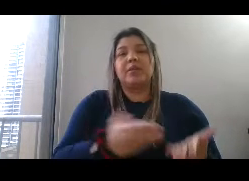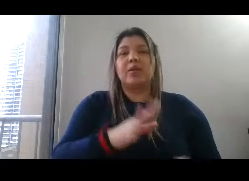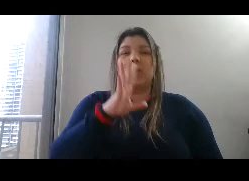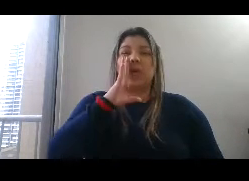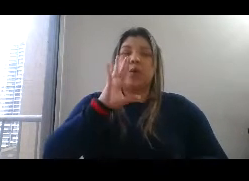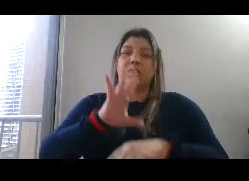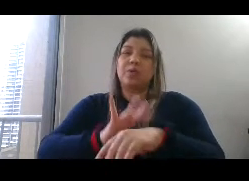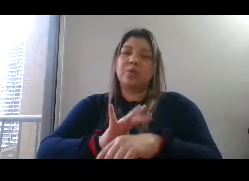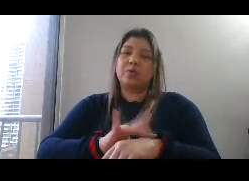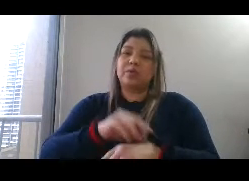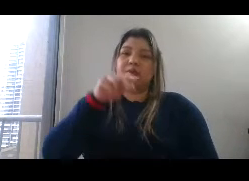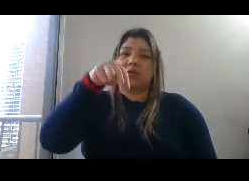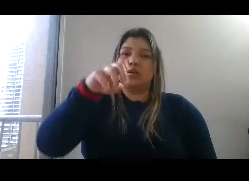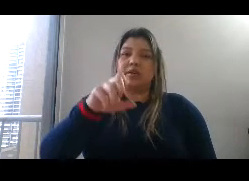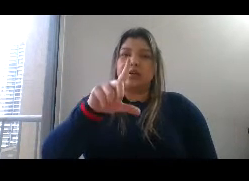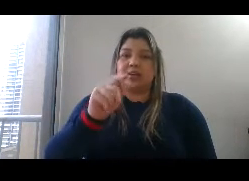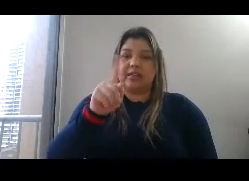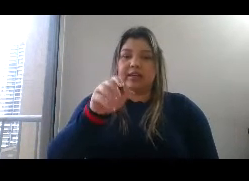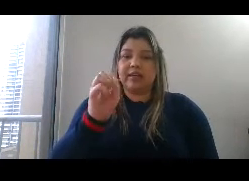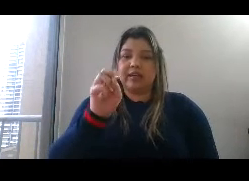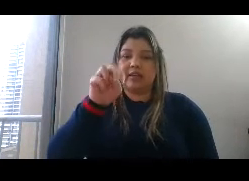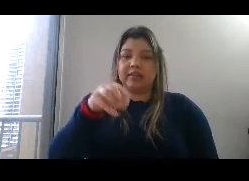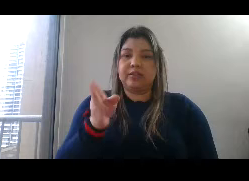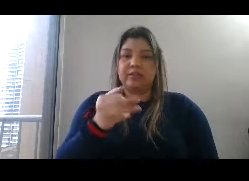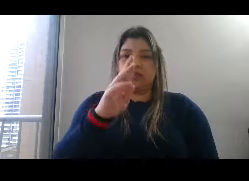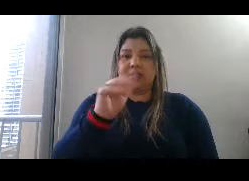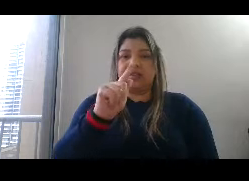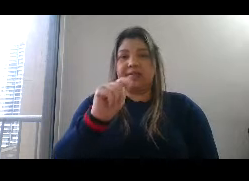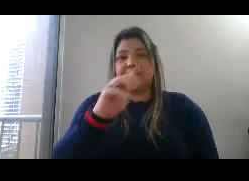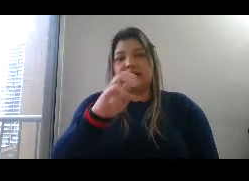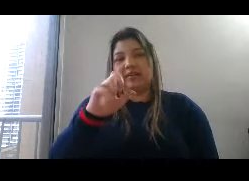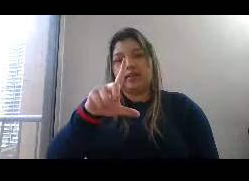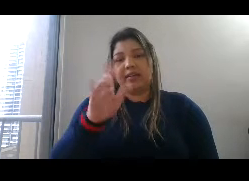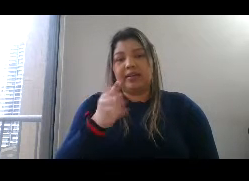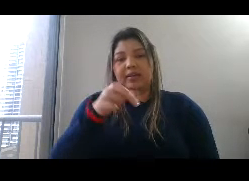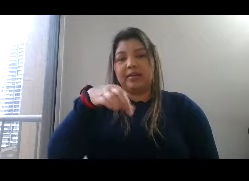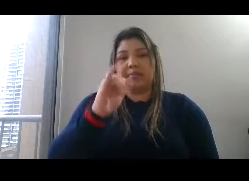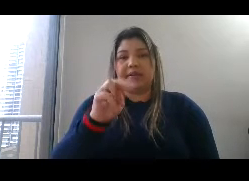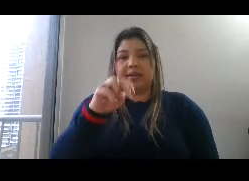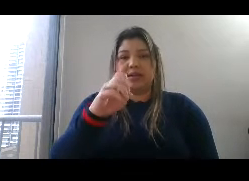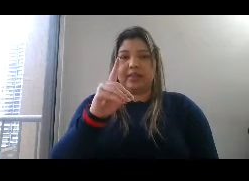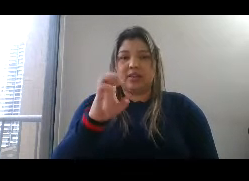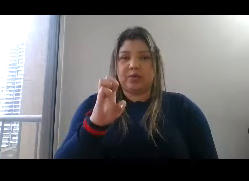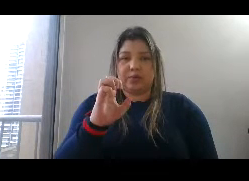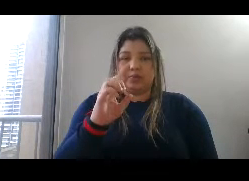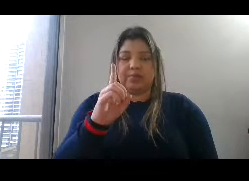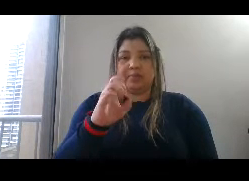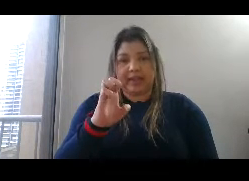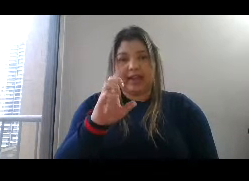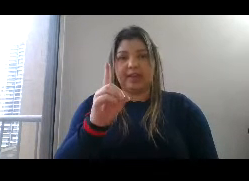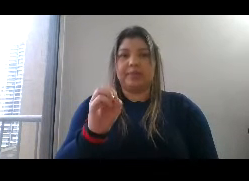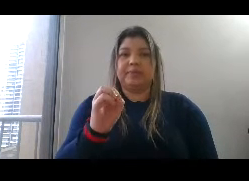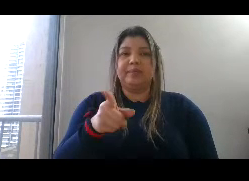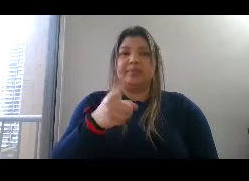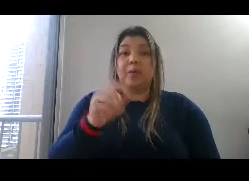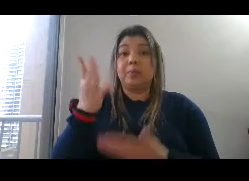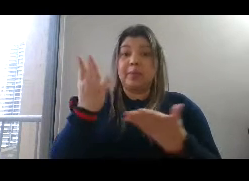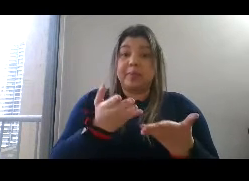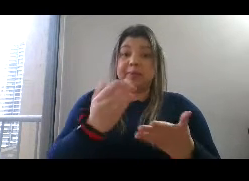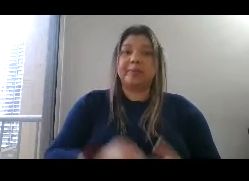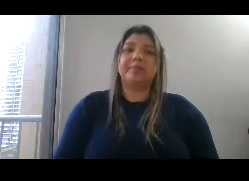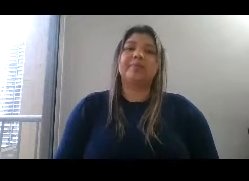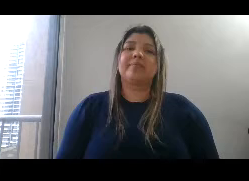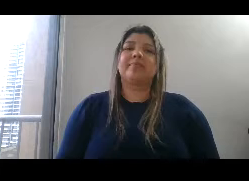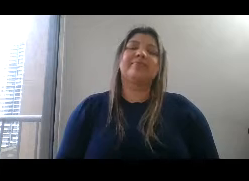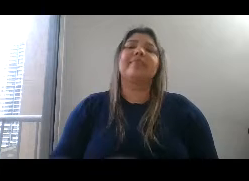Pinedo para que empiece a compartir sus conocimientos en este espacio. Bienvenido, doctor Pinedo. Buenos días